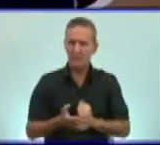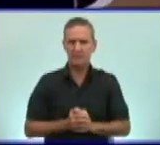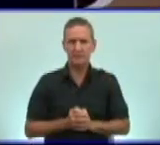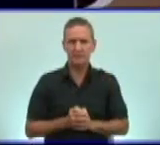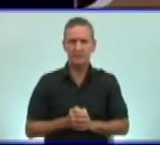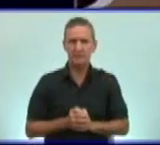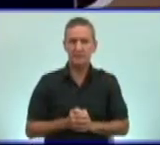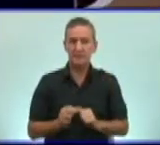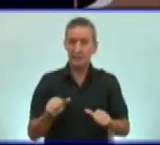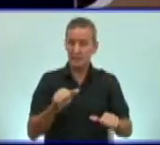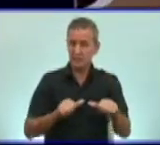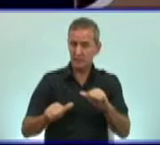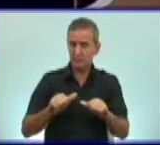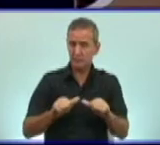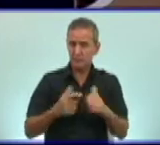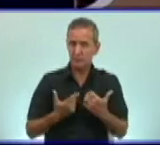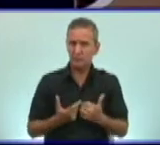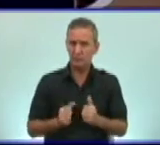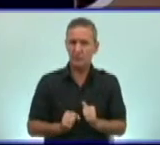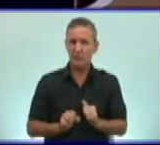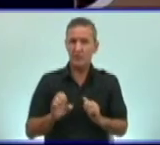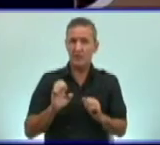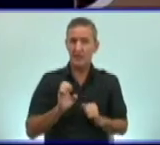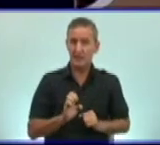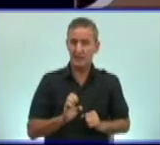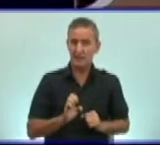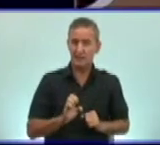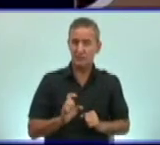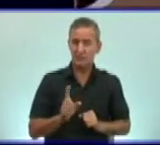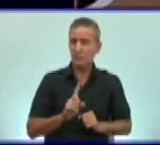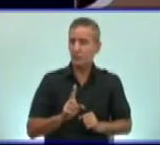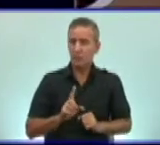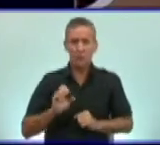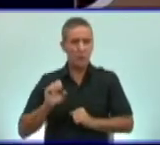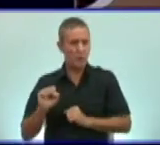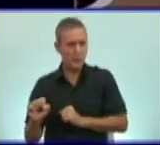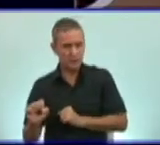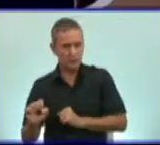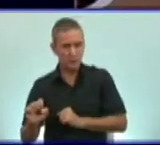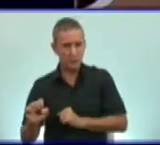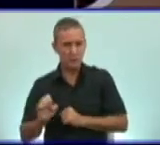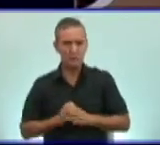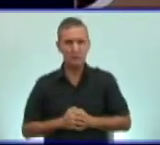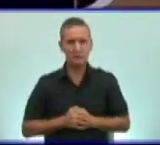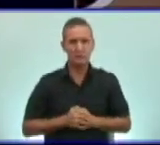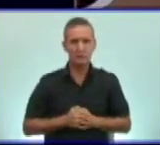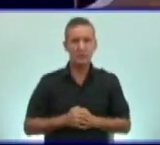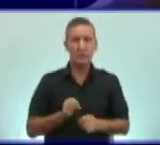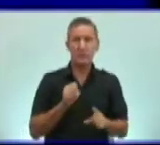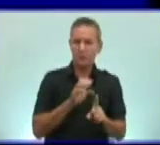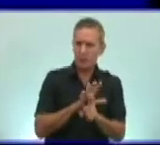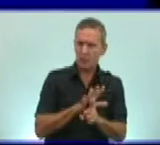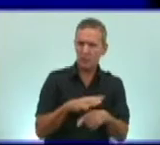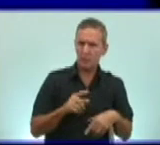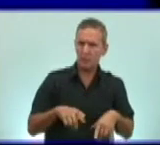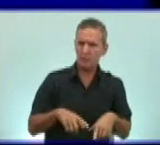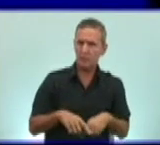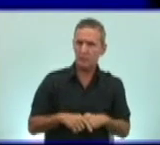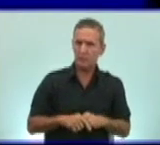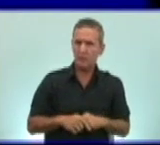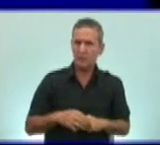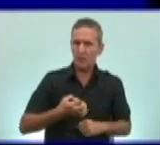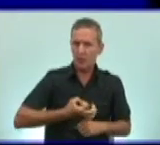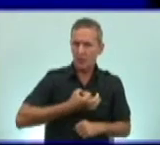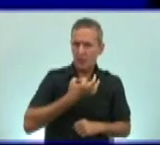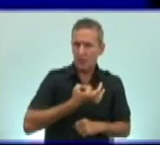las sustancias en electrolitos y no electrolitos. Vamos a comenzar por plantearnos